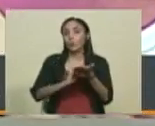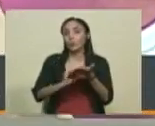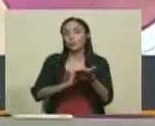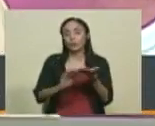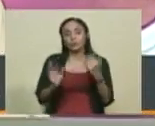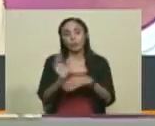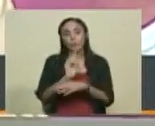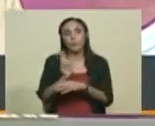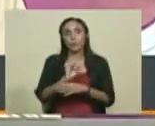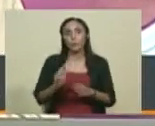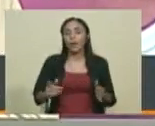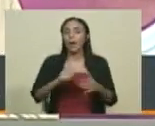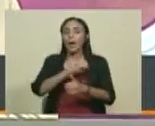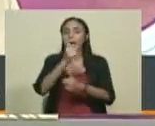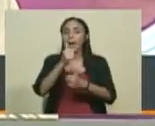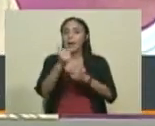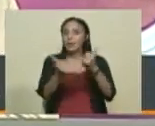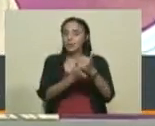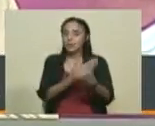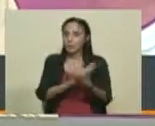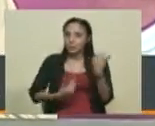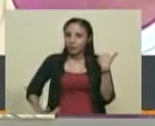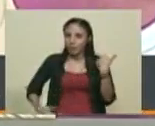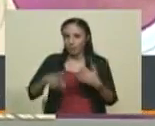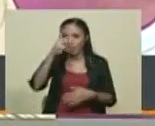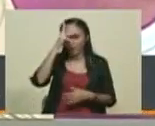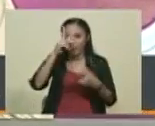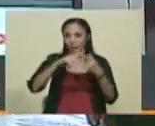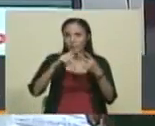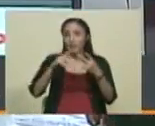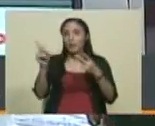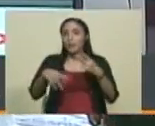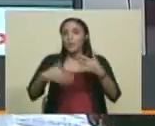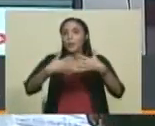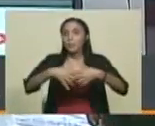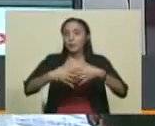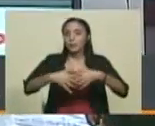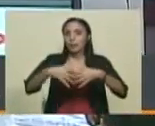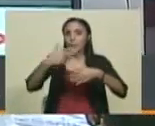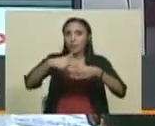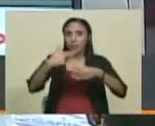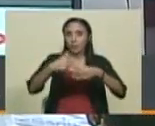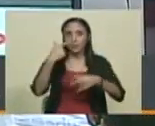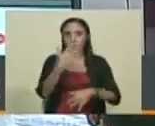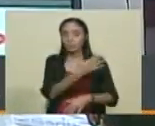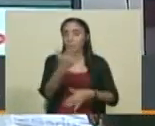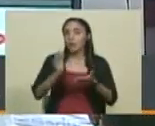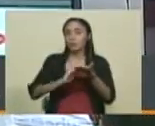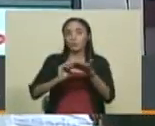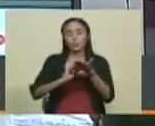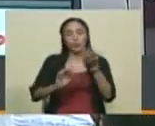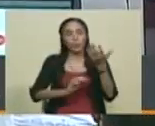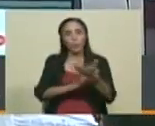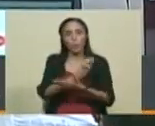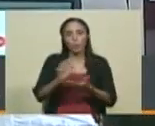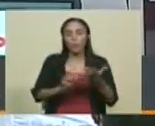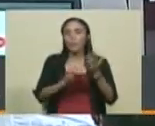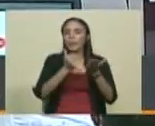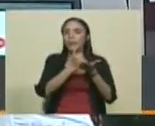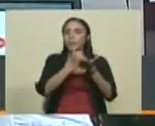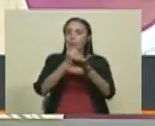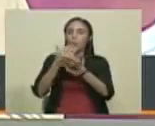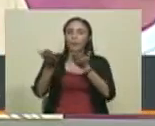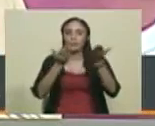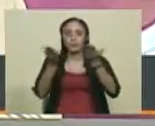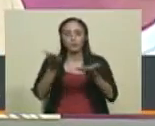el presidente PDVSA, el vicepresidente ejecutivo y los que tienen las responsabilidades, resolvamos los problemas de logística necesarios